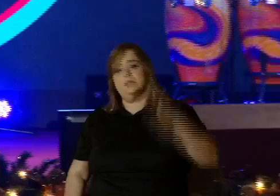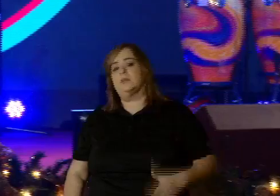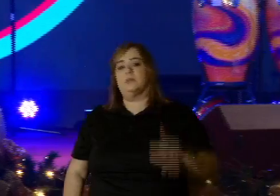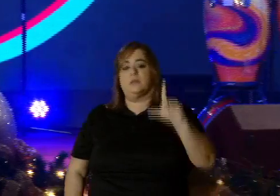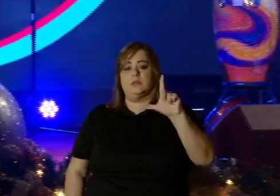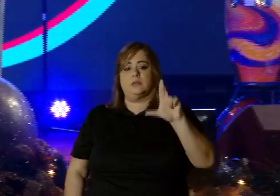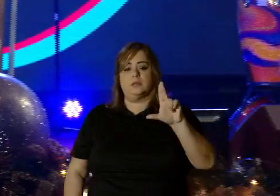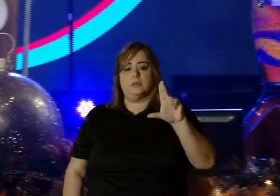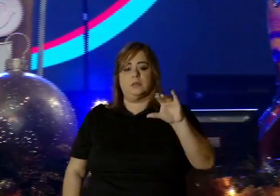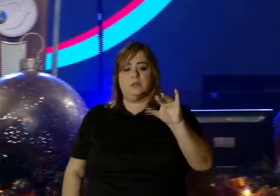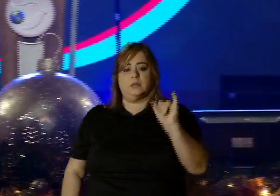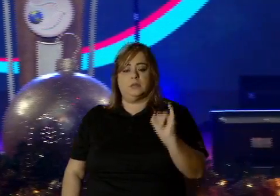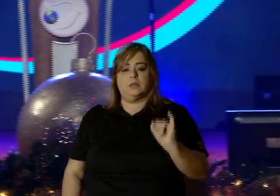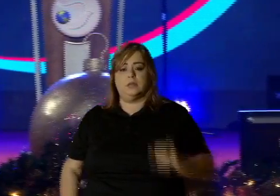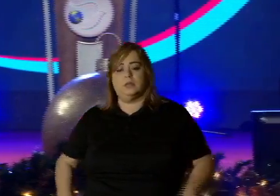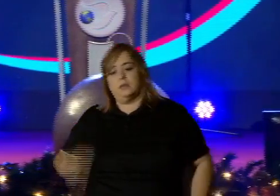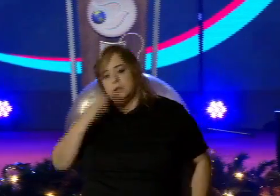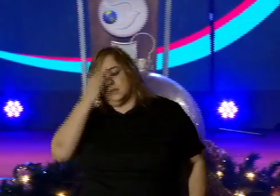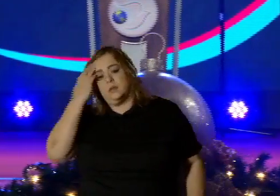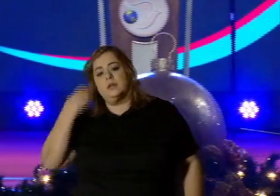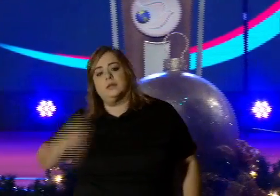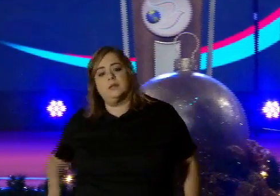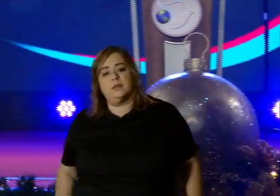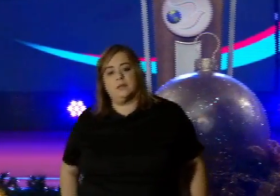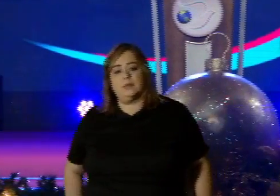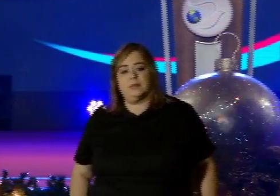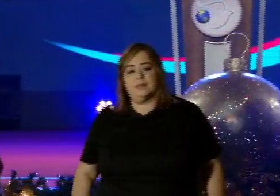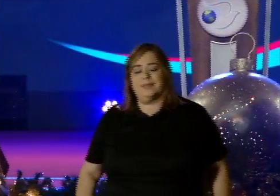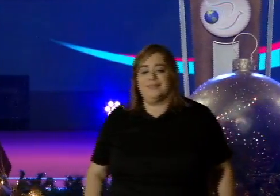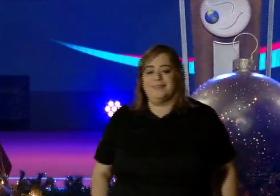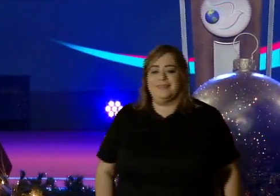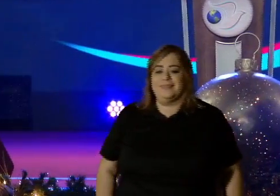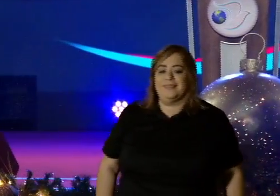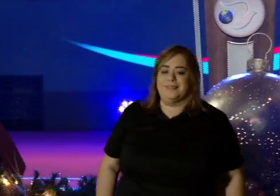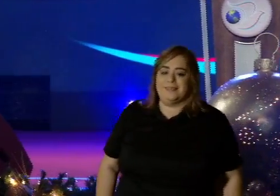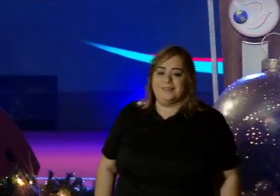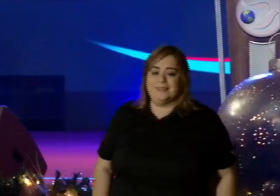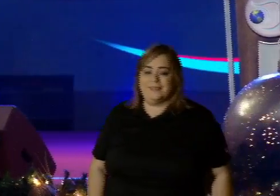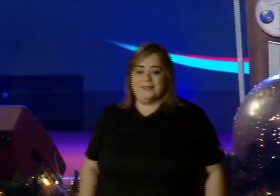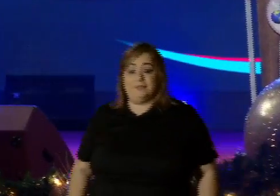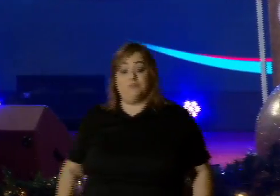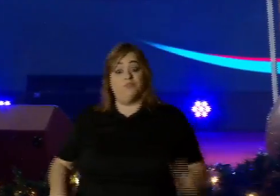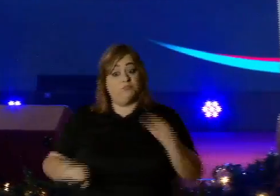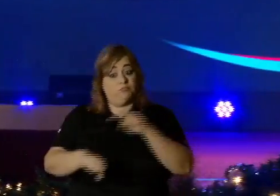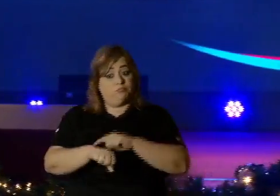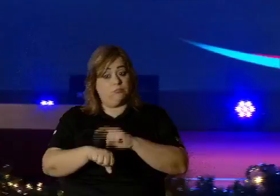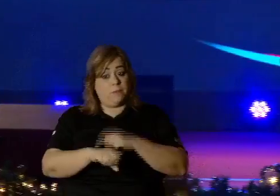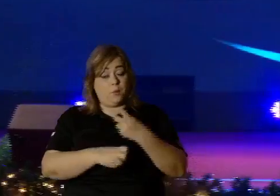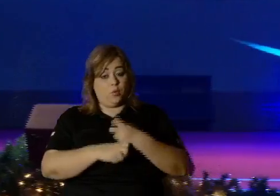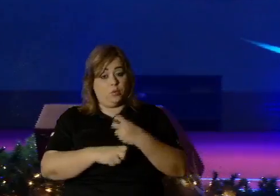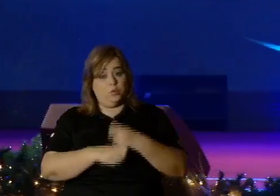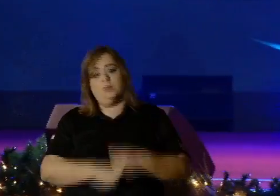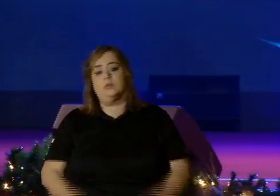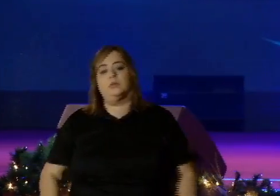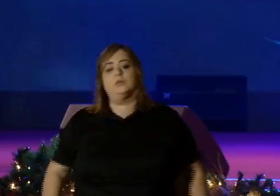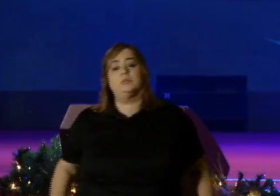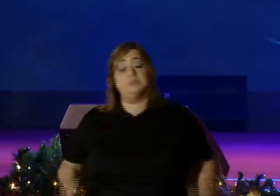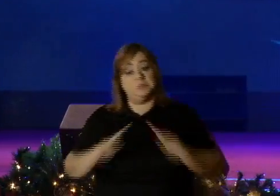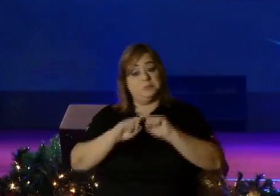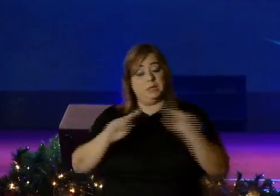tengo que estar pendiente de Lucy. Tengo que estar pendiente de todo. Fue bien duro, hermano. Pasé por el